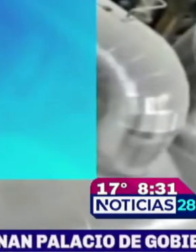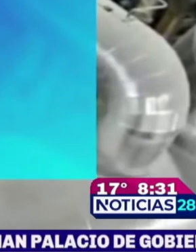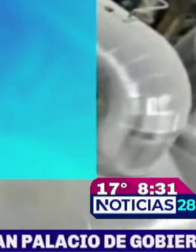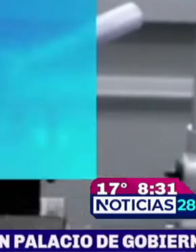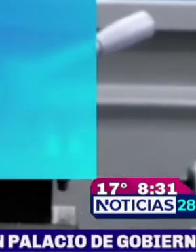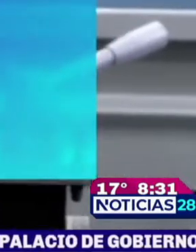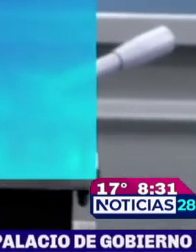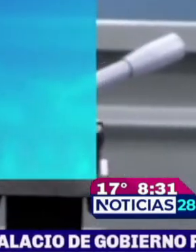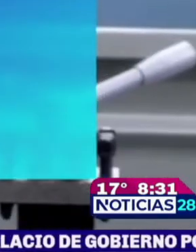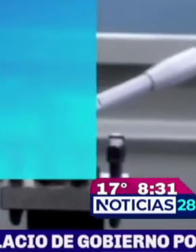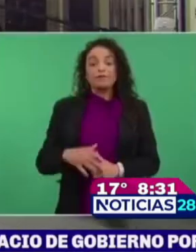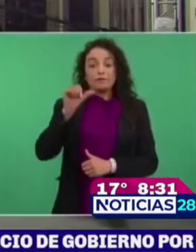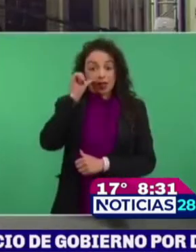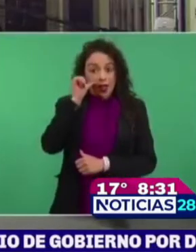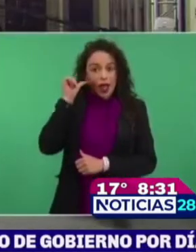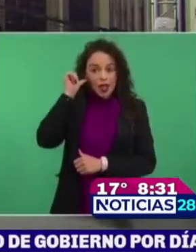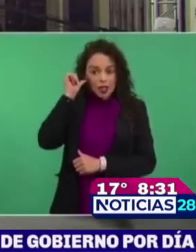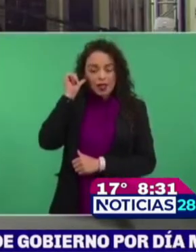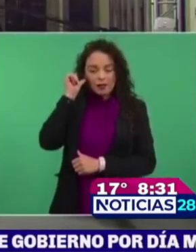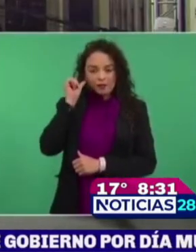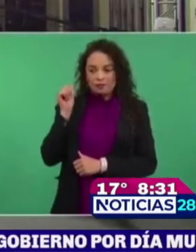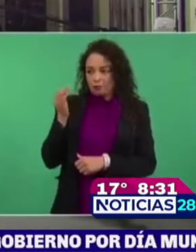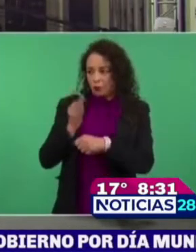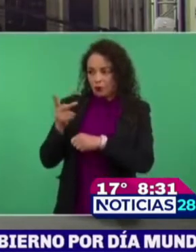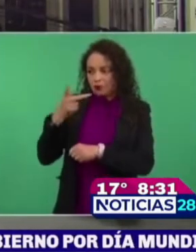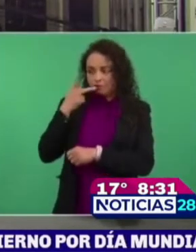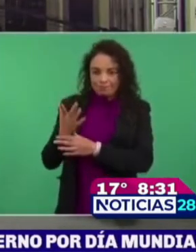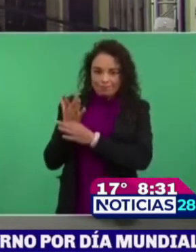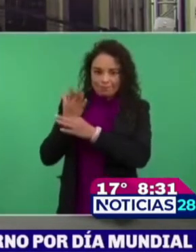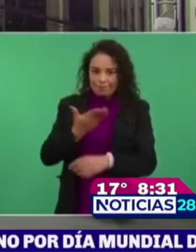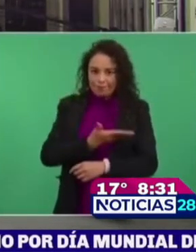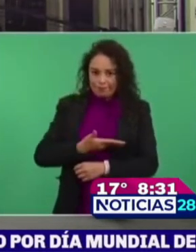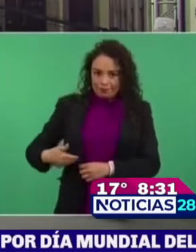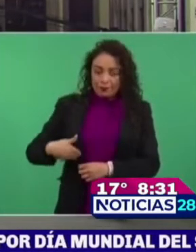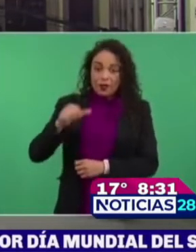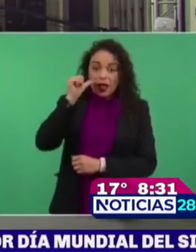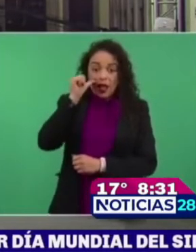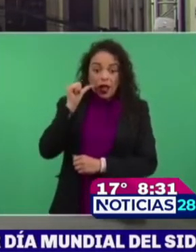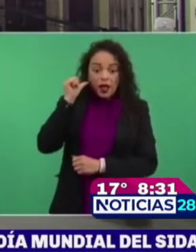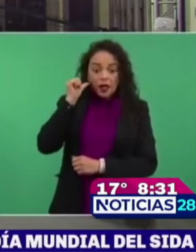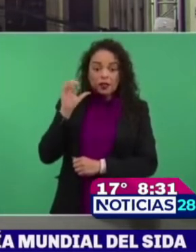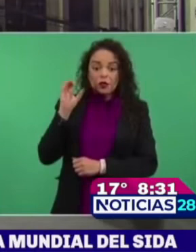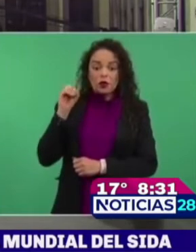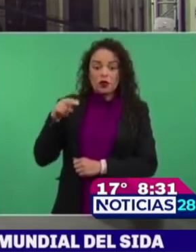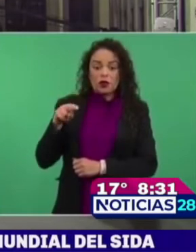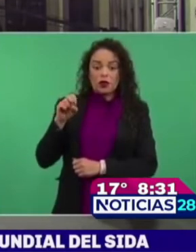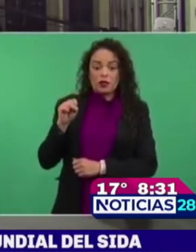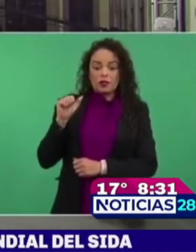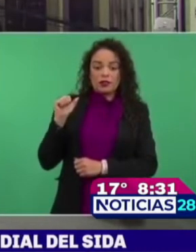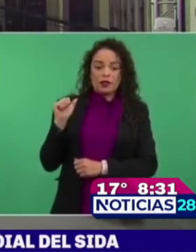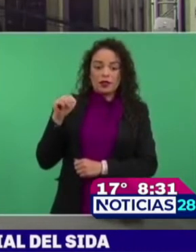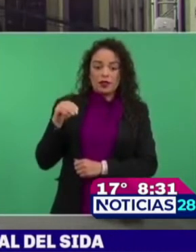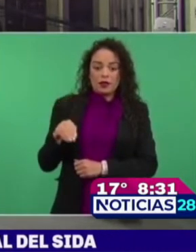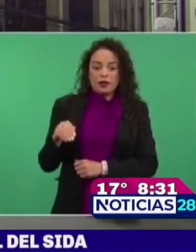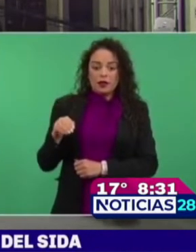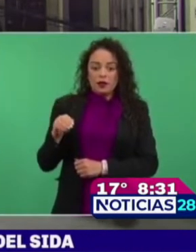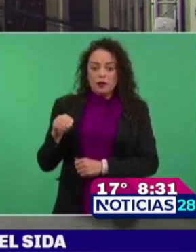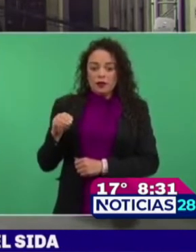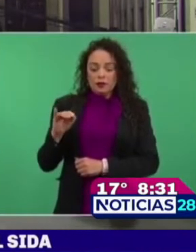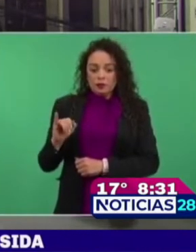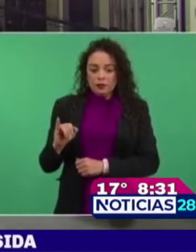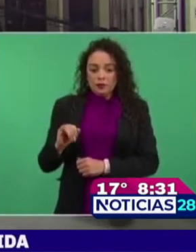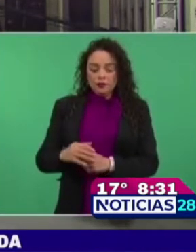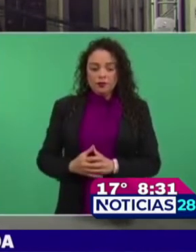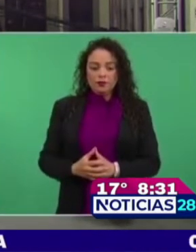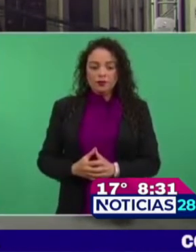esta información. En el seno de la CONASAMI, que es la Comisión Nacional de Salarios Mínimos,